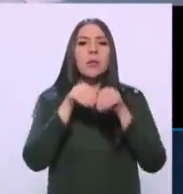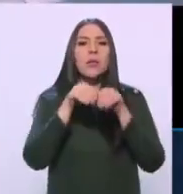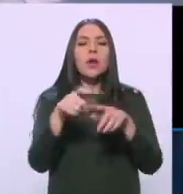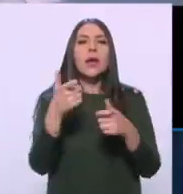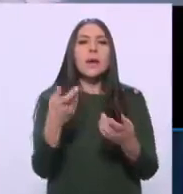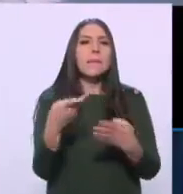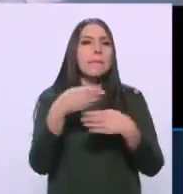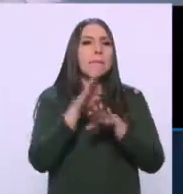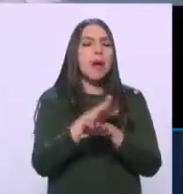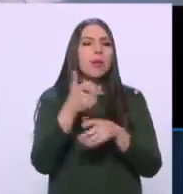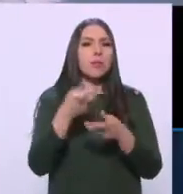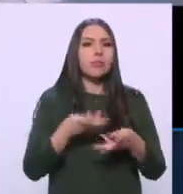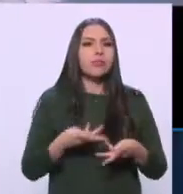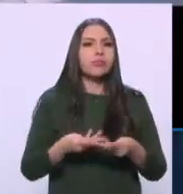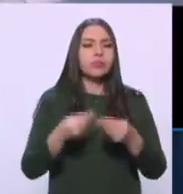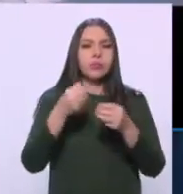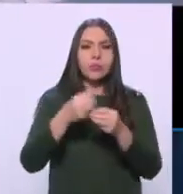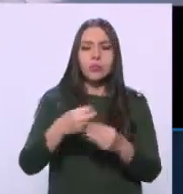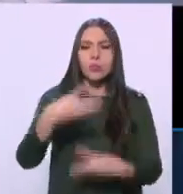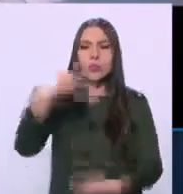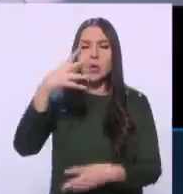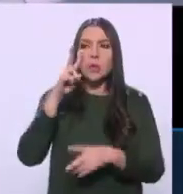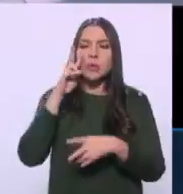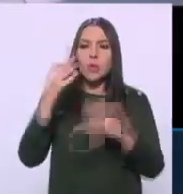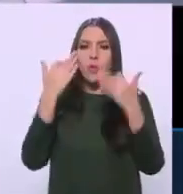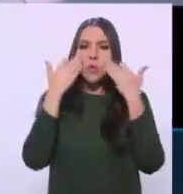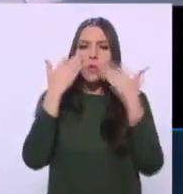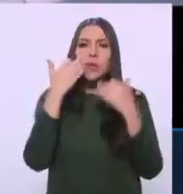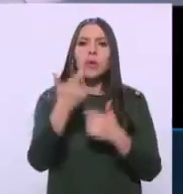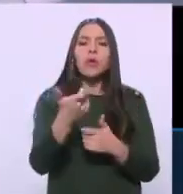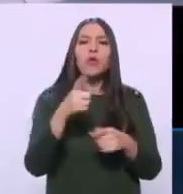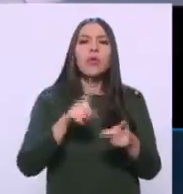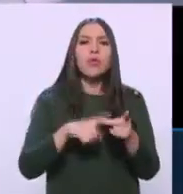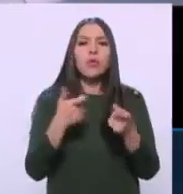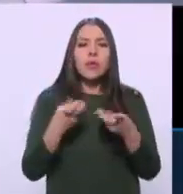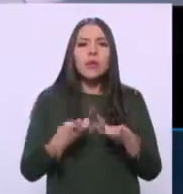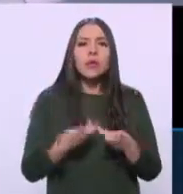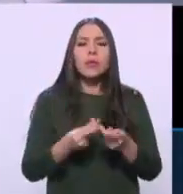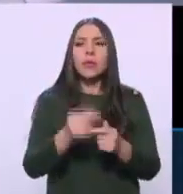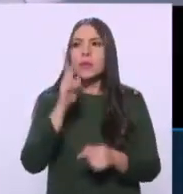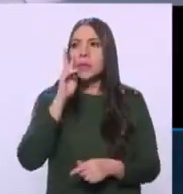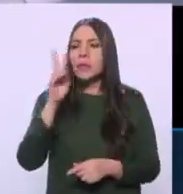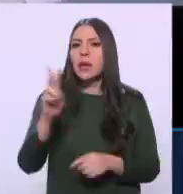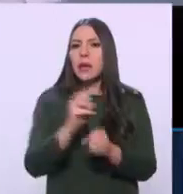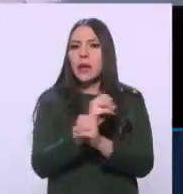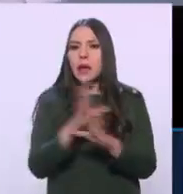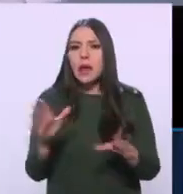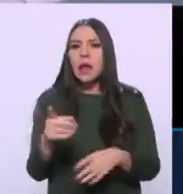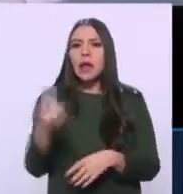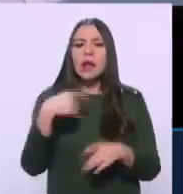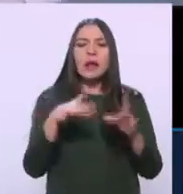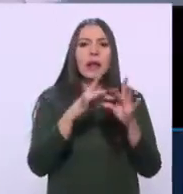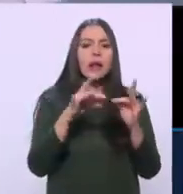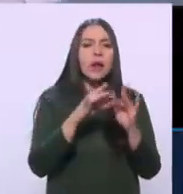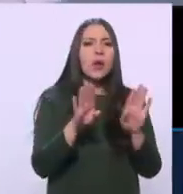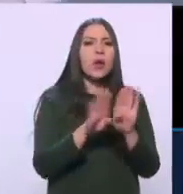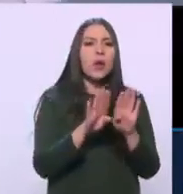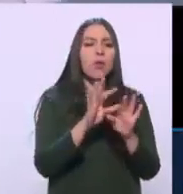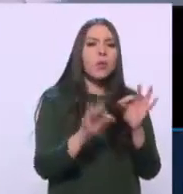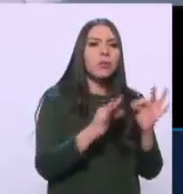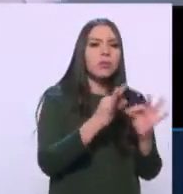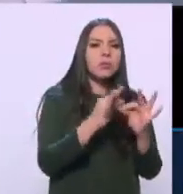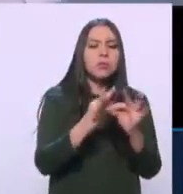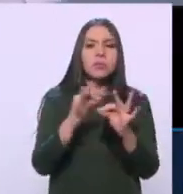de cuenta completos, que se publique el destino, hacia dónde se dirigen, informes de cómo va el cumplimiento de los